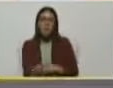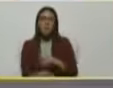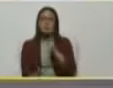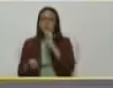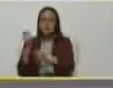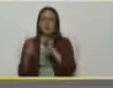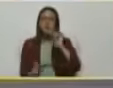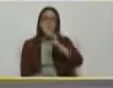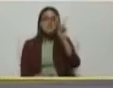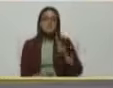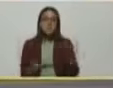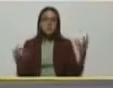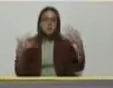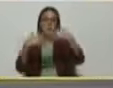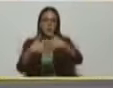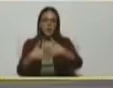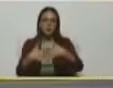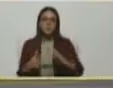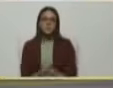Venezuela,